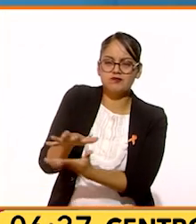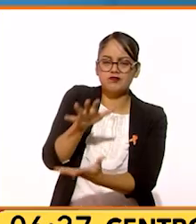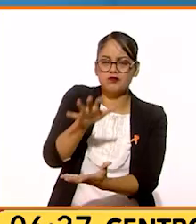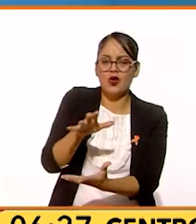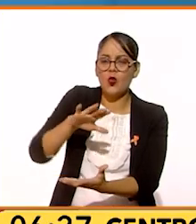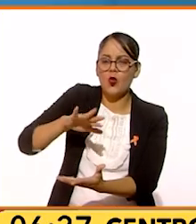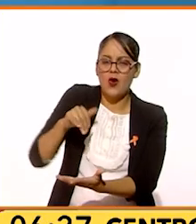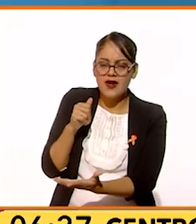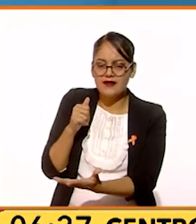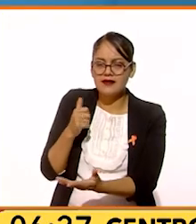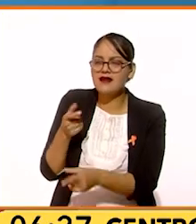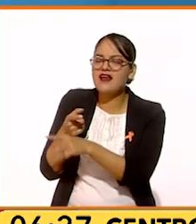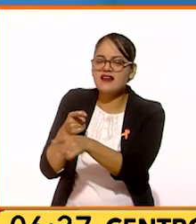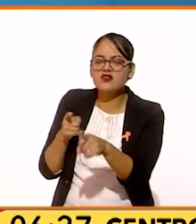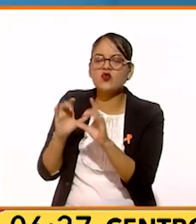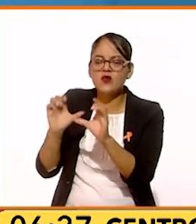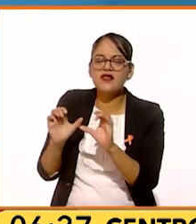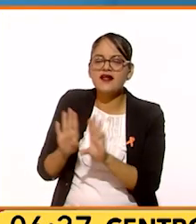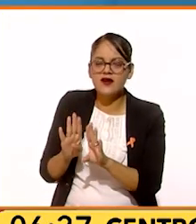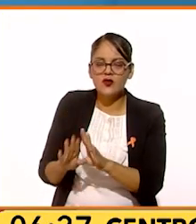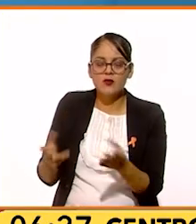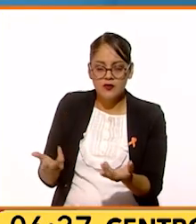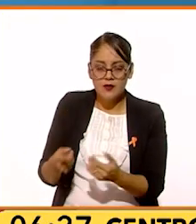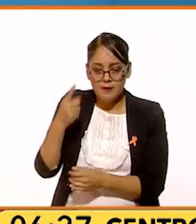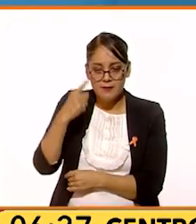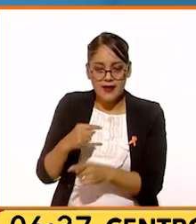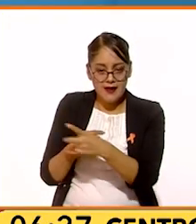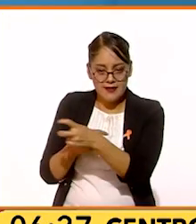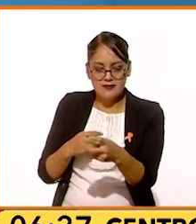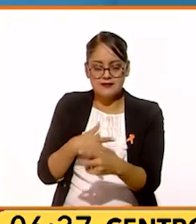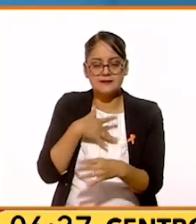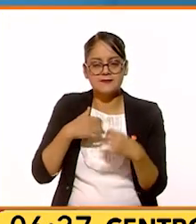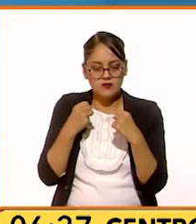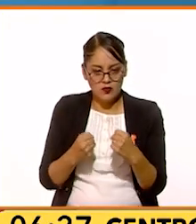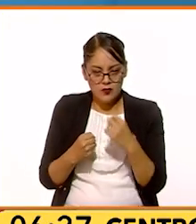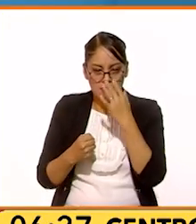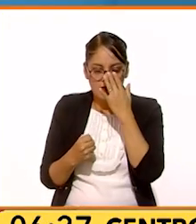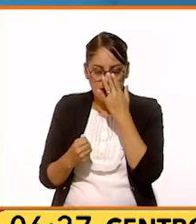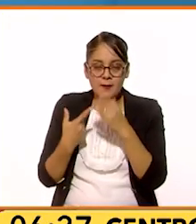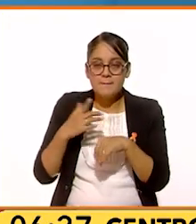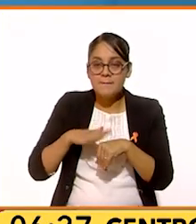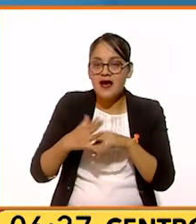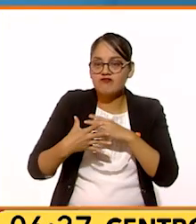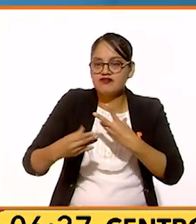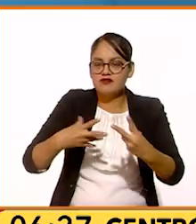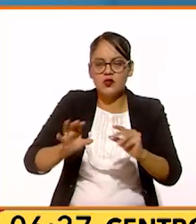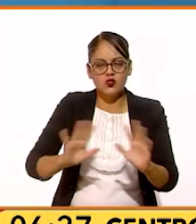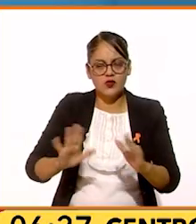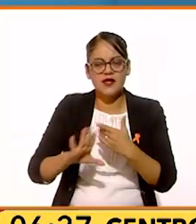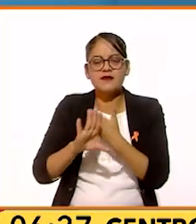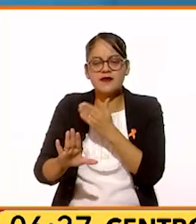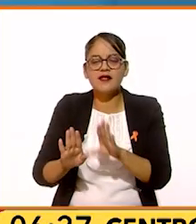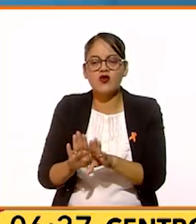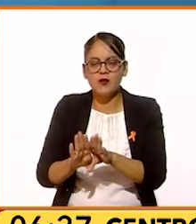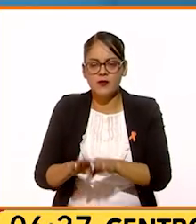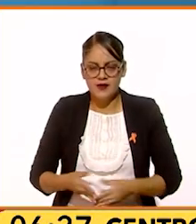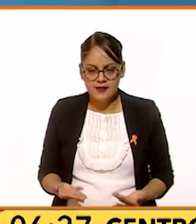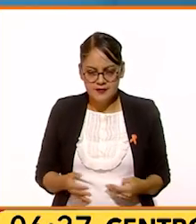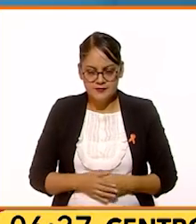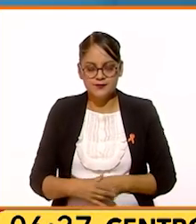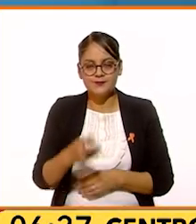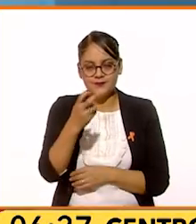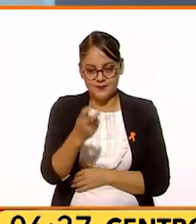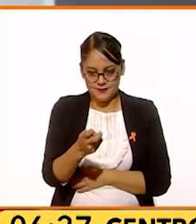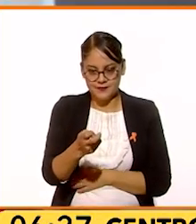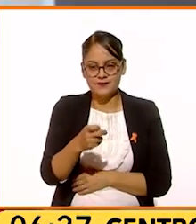de almacenar agua? ¿Cómo lo pueden hacer para que sea seguro y pues no se siga propagando el dengue? Correcto, ese es